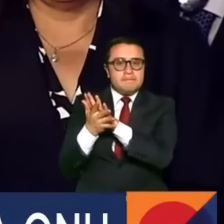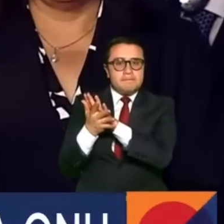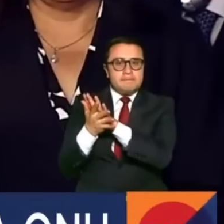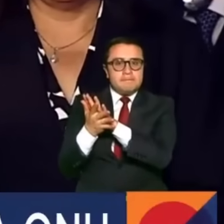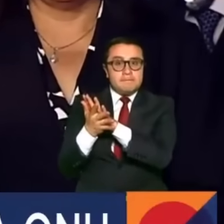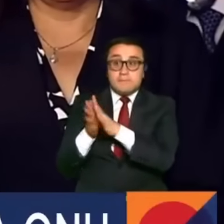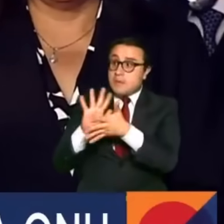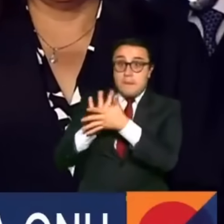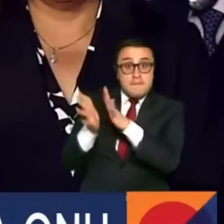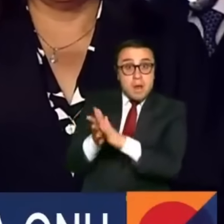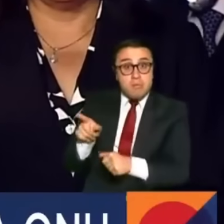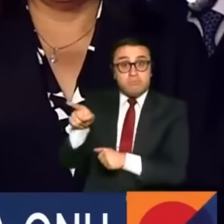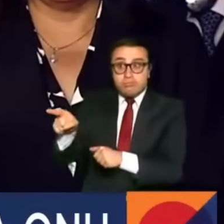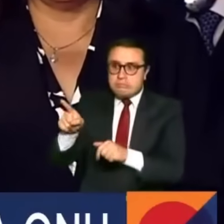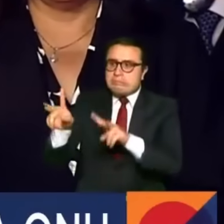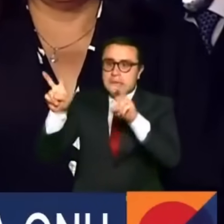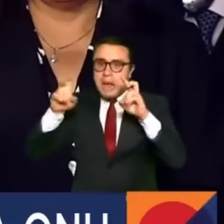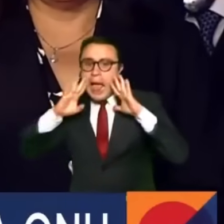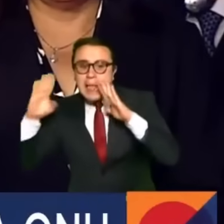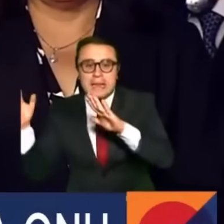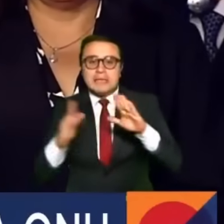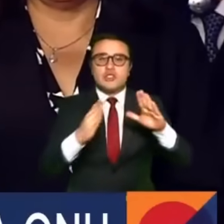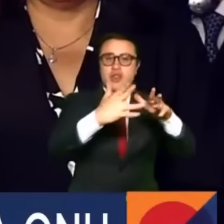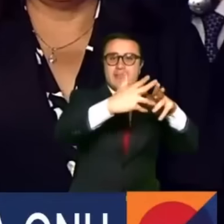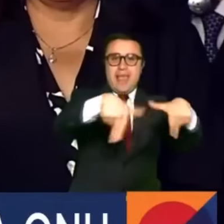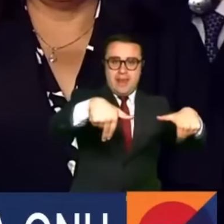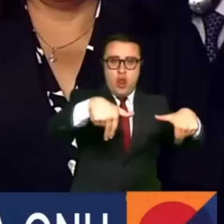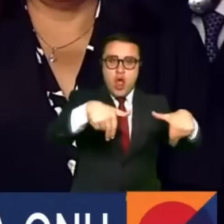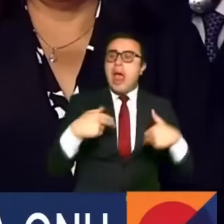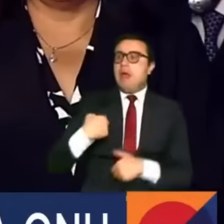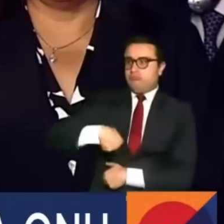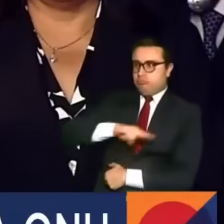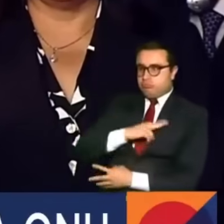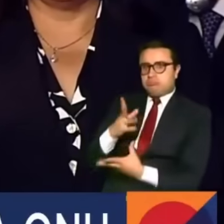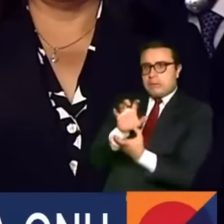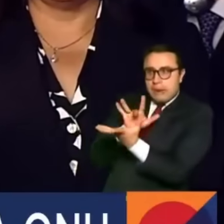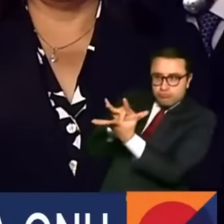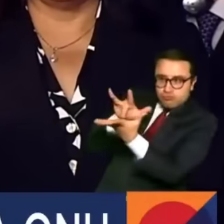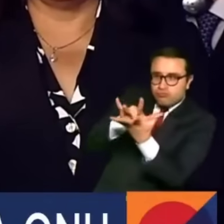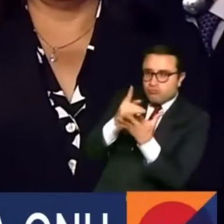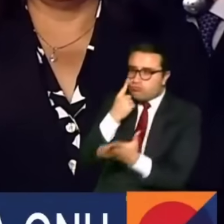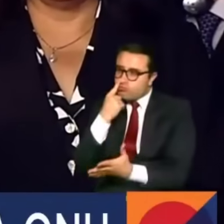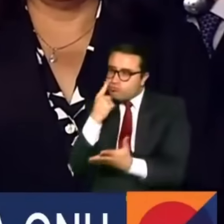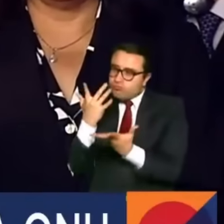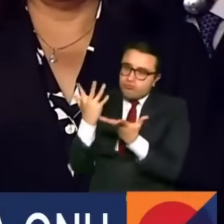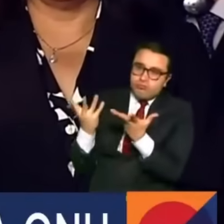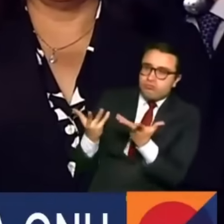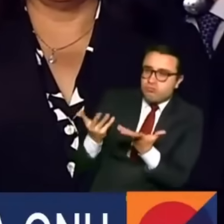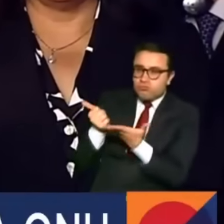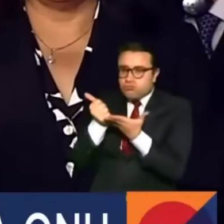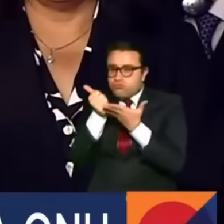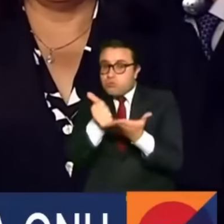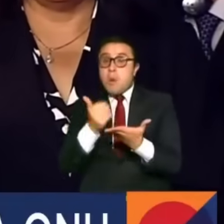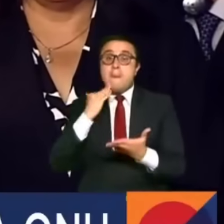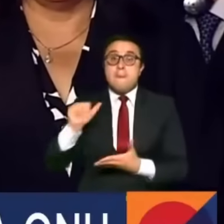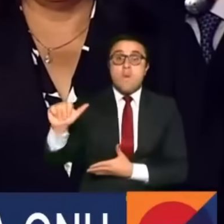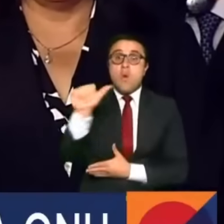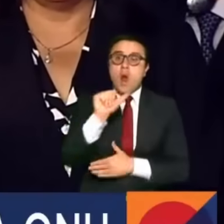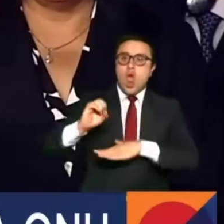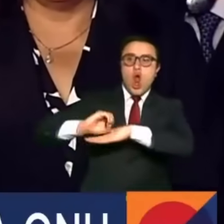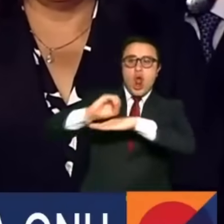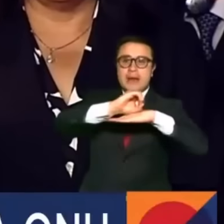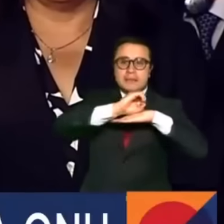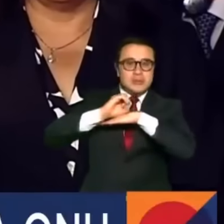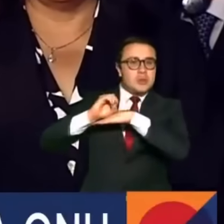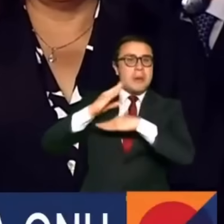con mayor respuesta a la parte de género y estamos buscando realmente participar con representantes de mujeres, organizaciones de